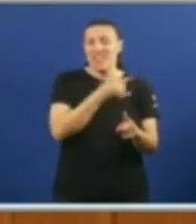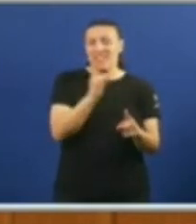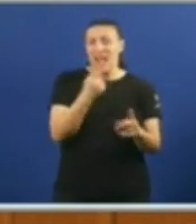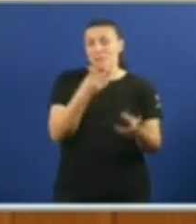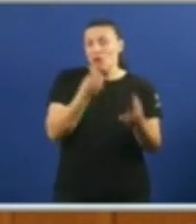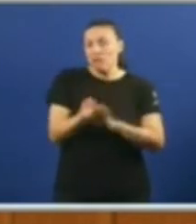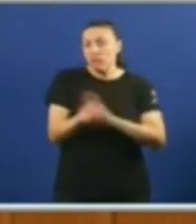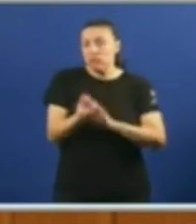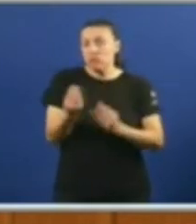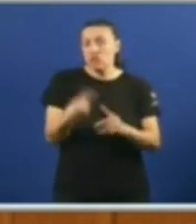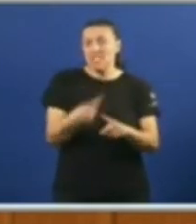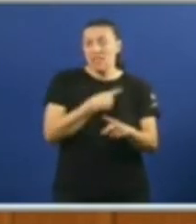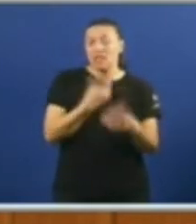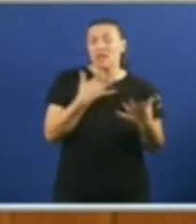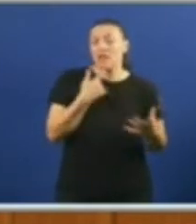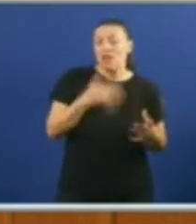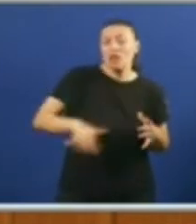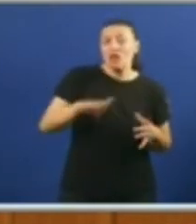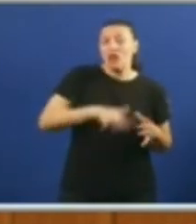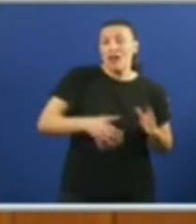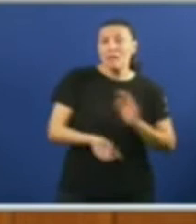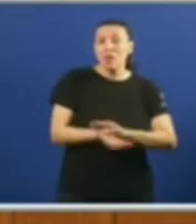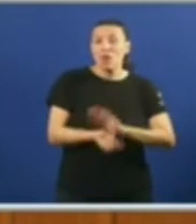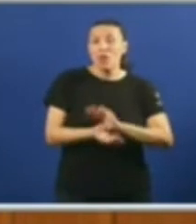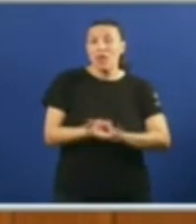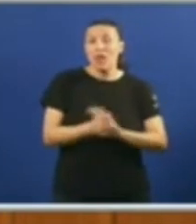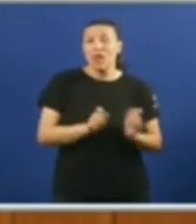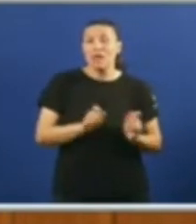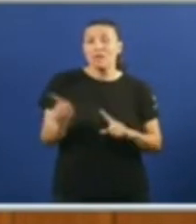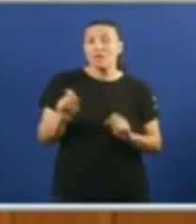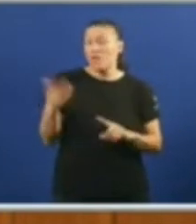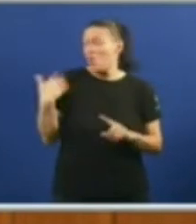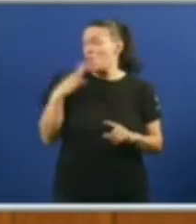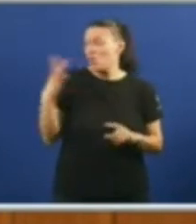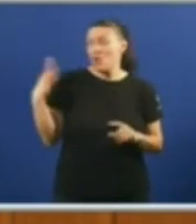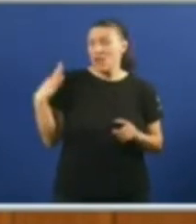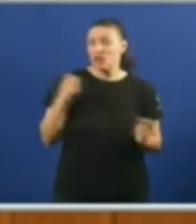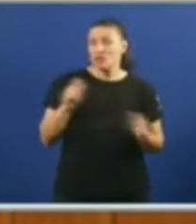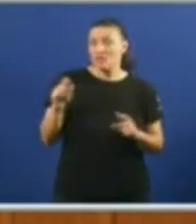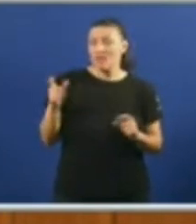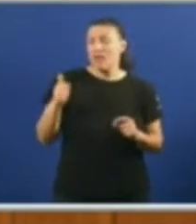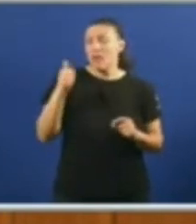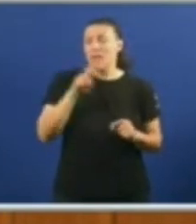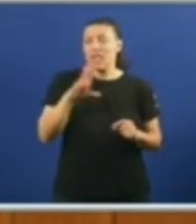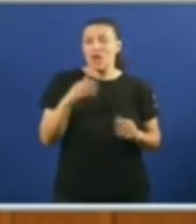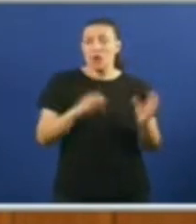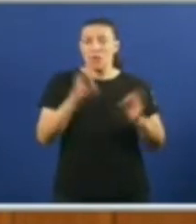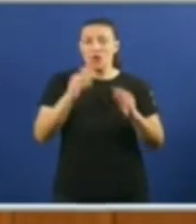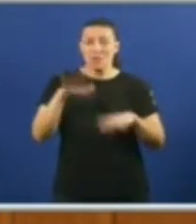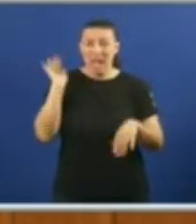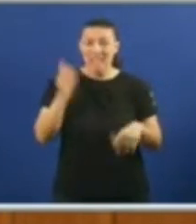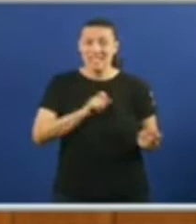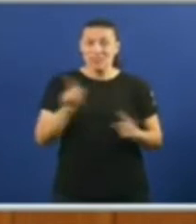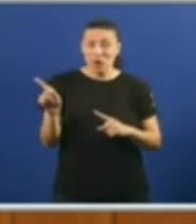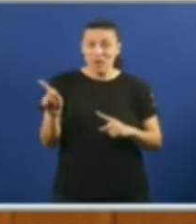se establecería nos territorios que produzan que exportaran nos últimos 4 anos de media máis do 25% da enerxía